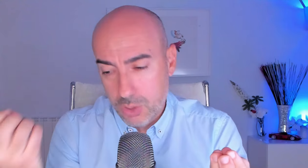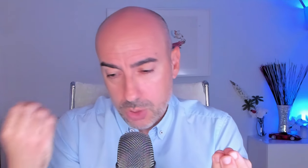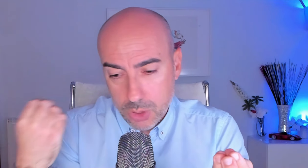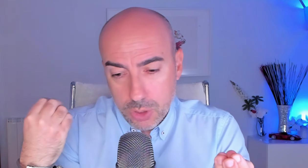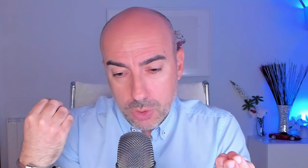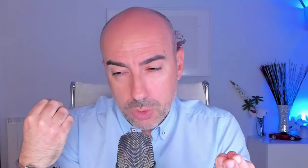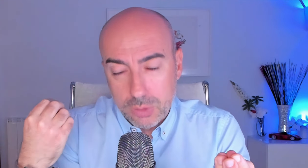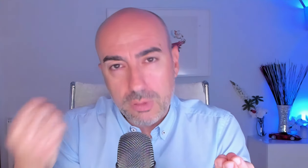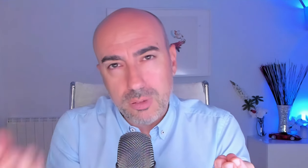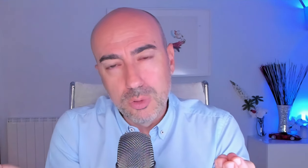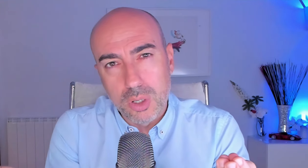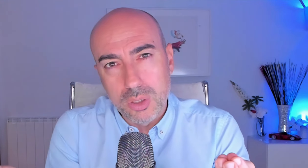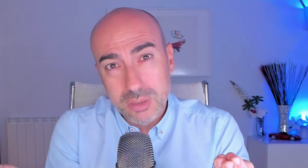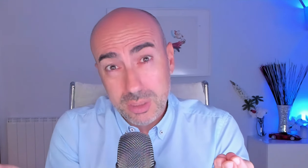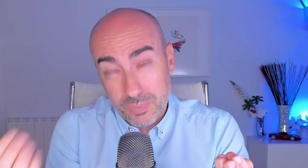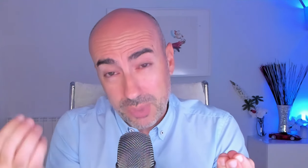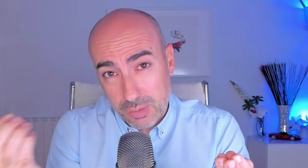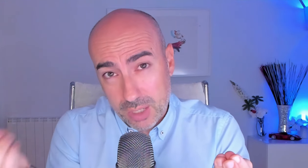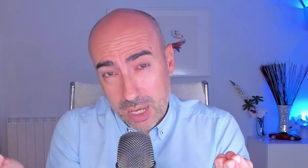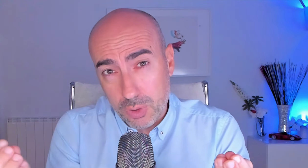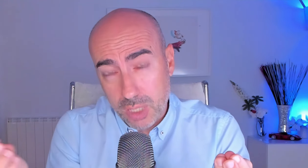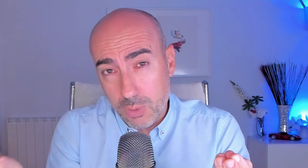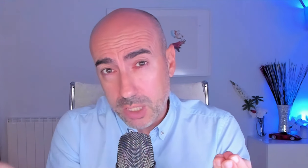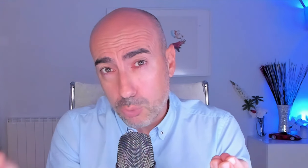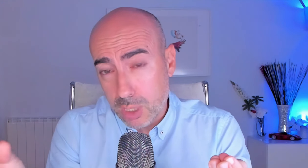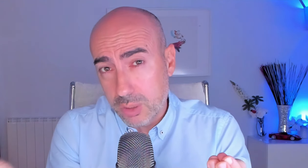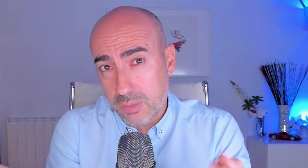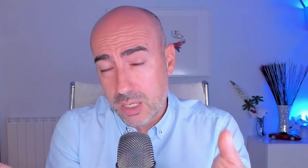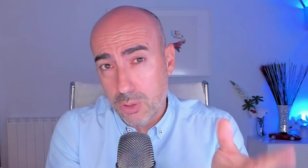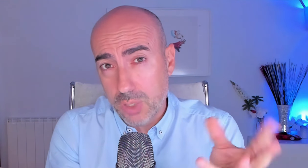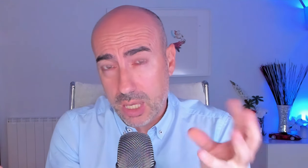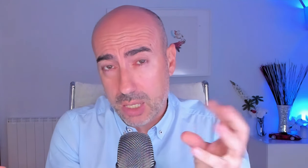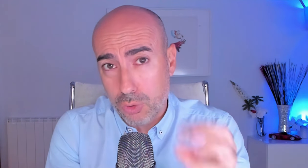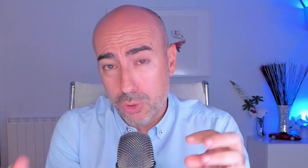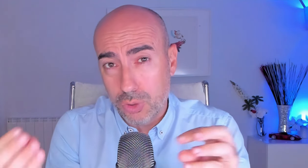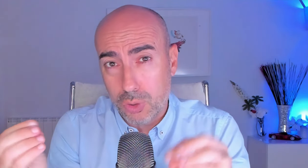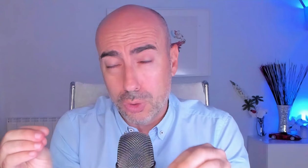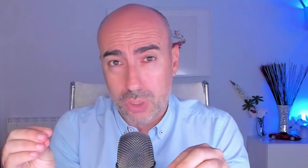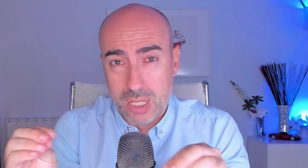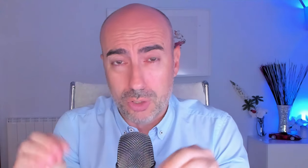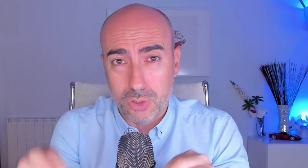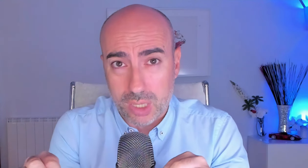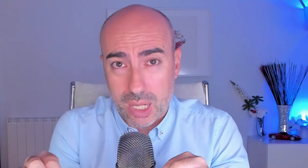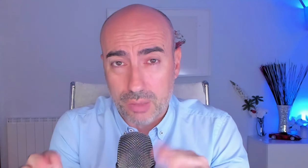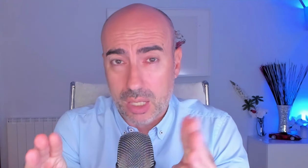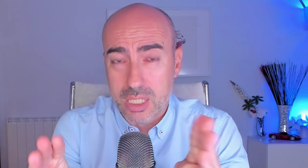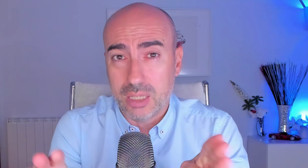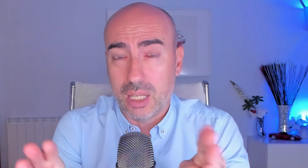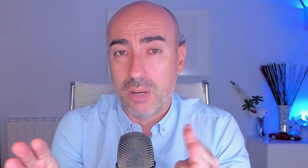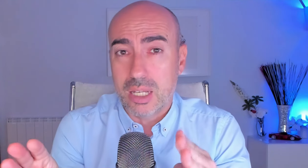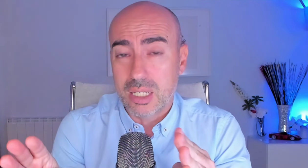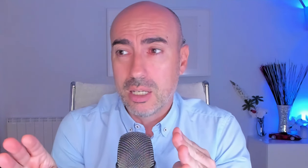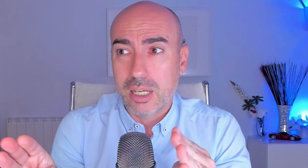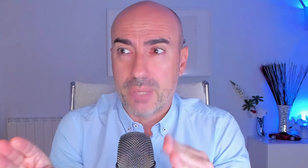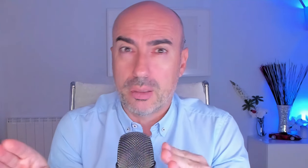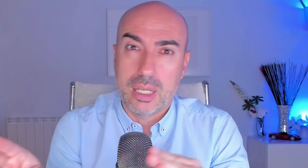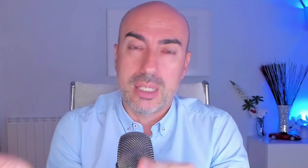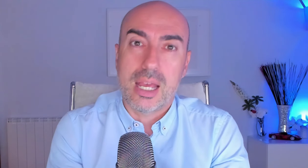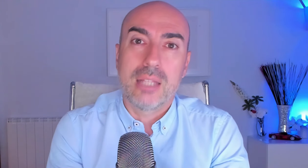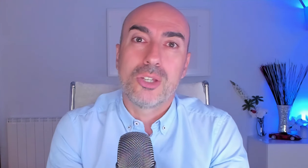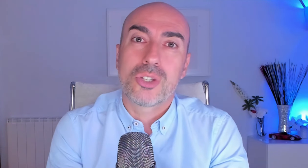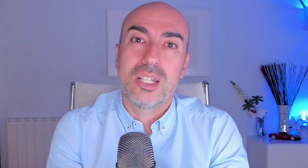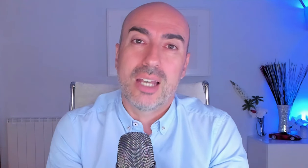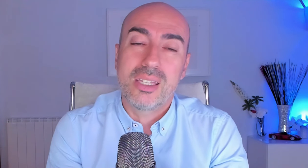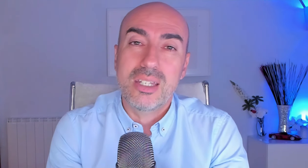crear un zumo de zanahoria, un licuado de zanahoria con otras hortalizas que tienen unas